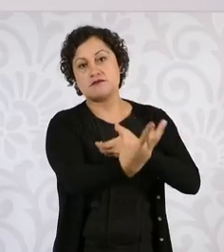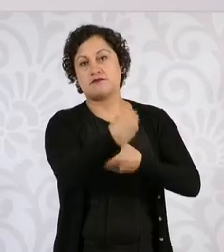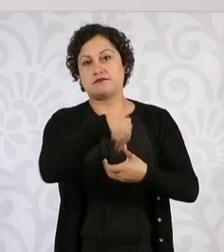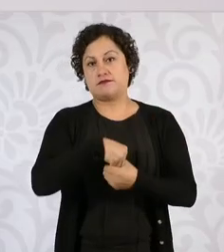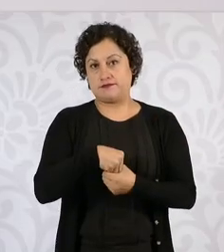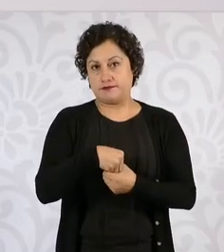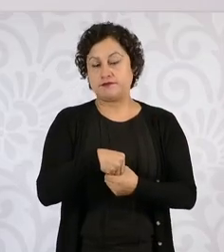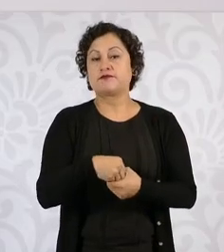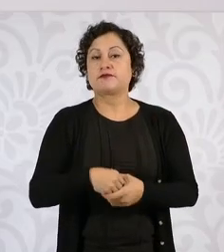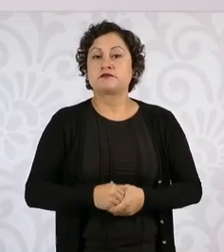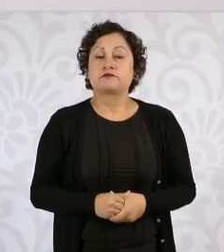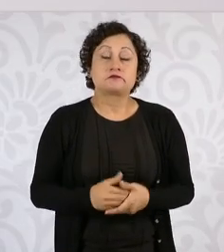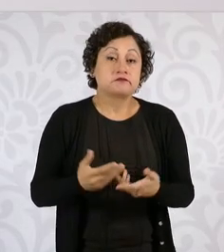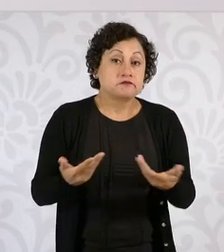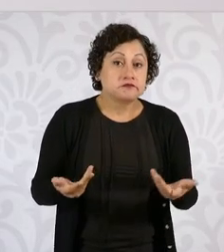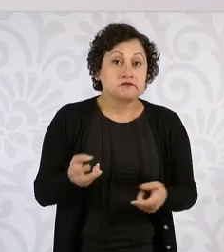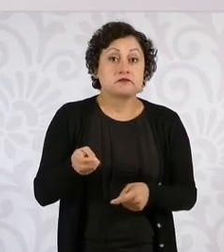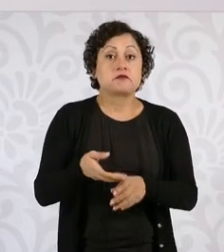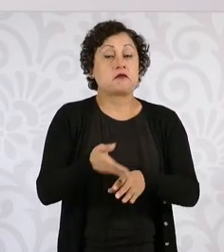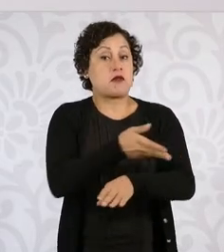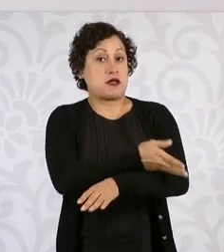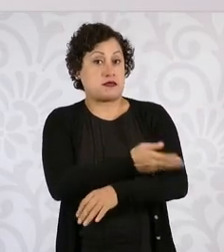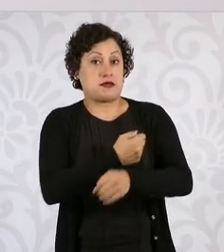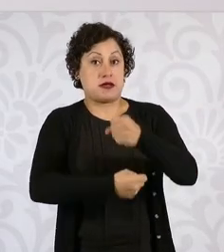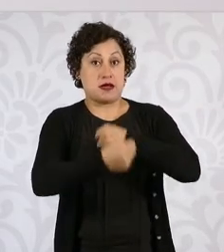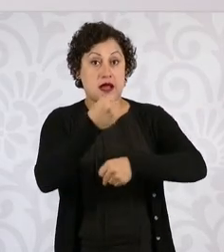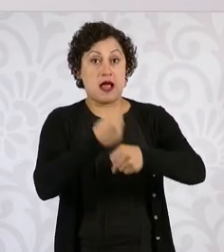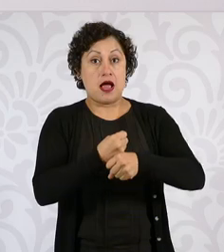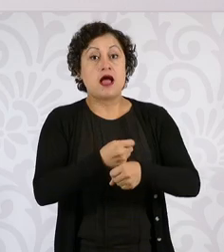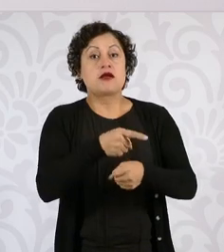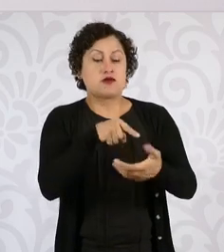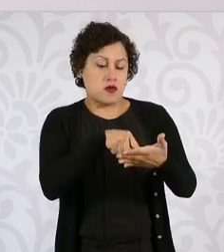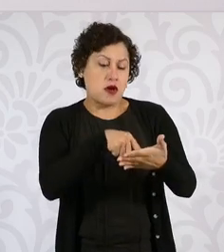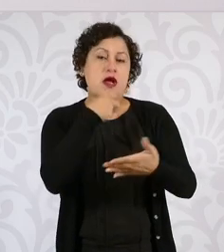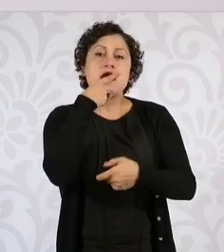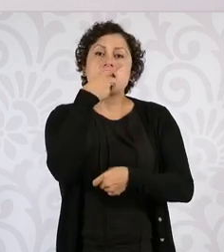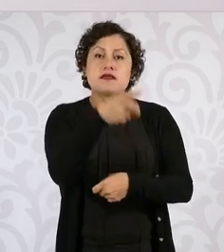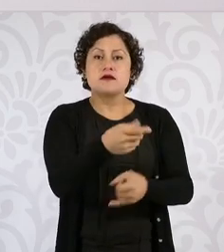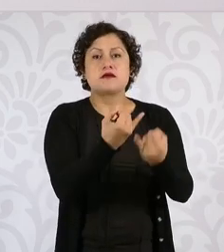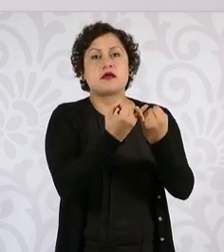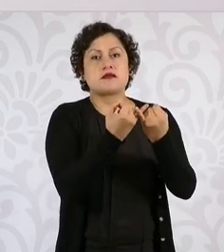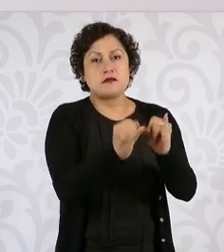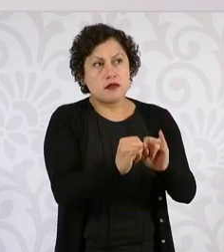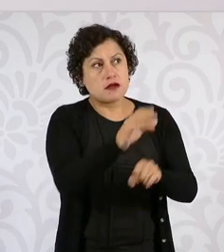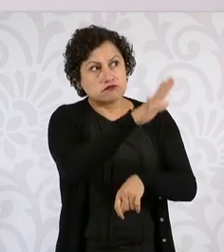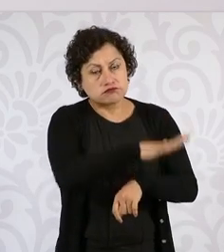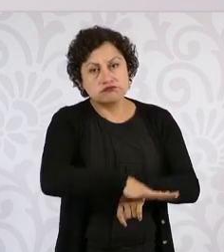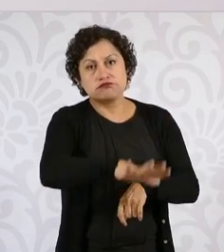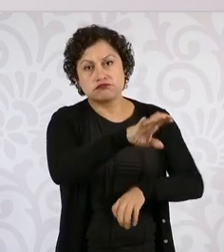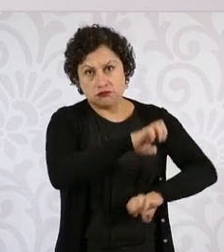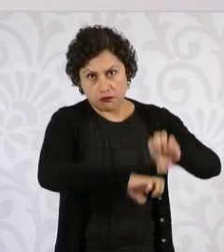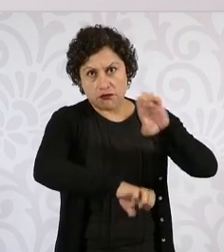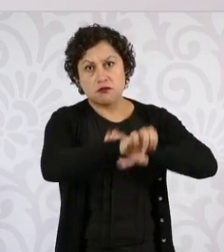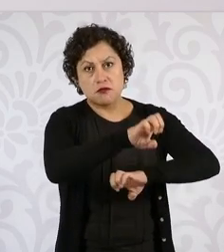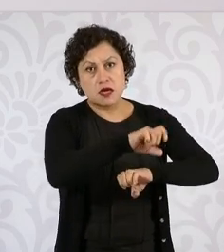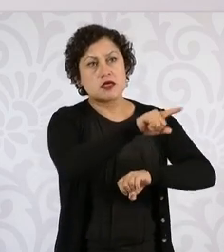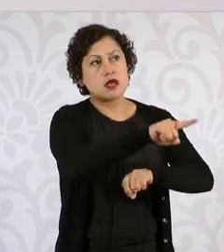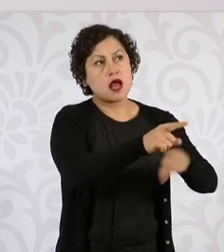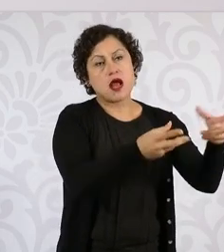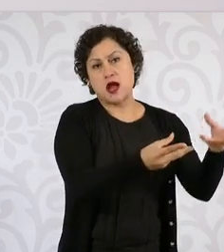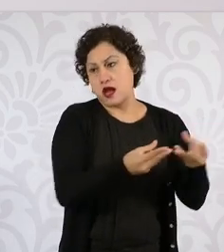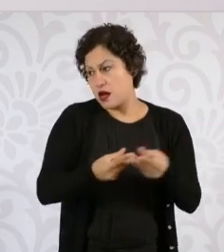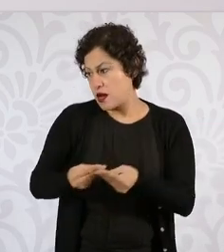En ese momento era generación independiente, que el privado generara electricidad y se la vendiera a CFE,